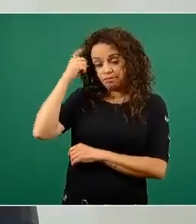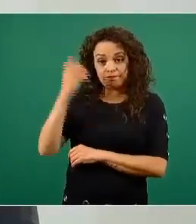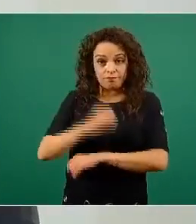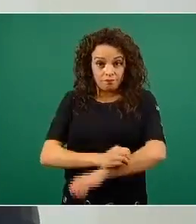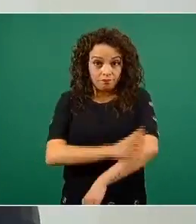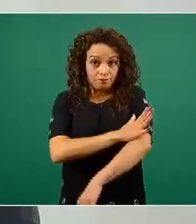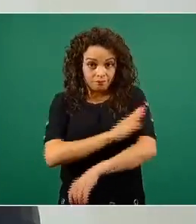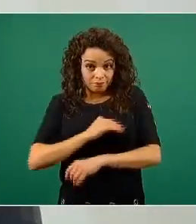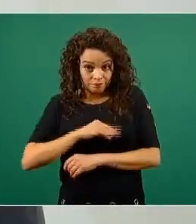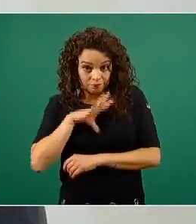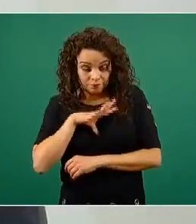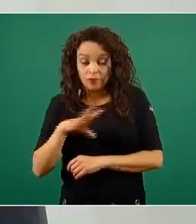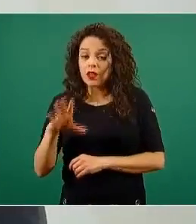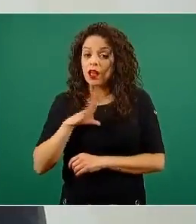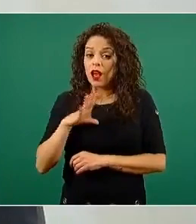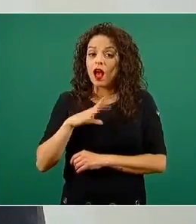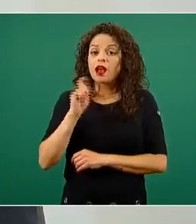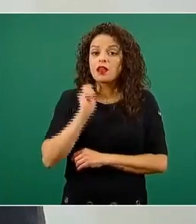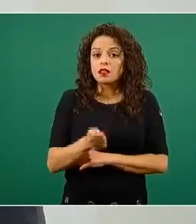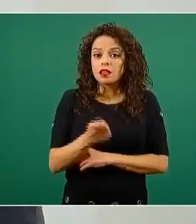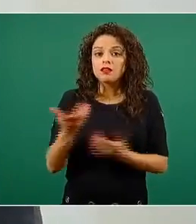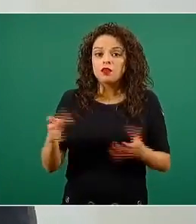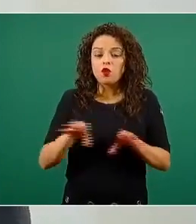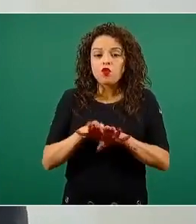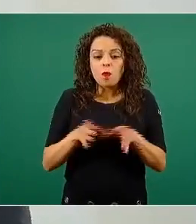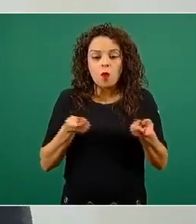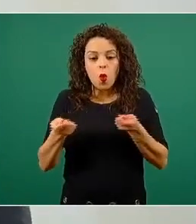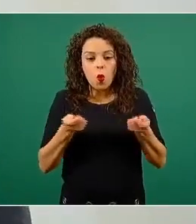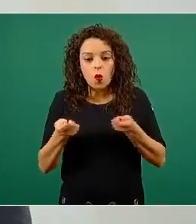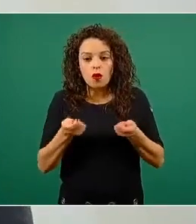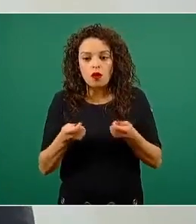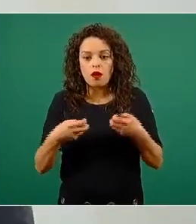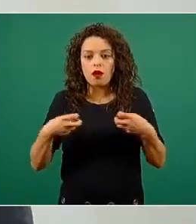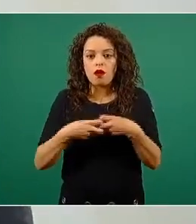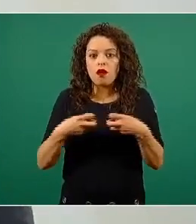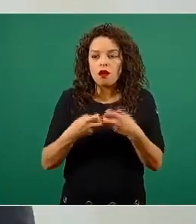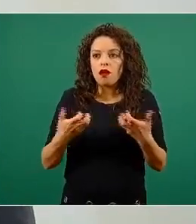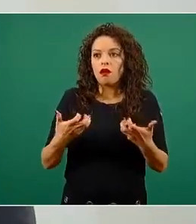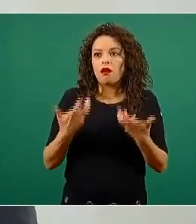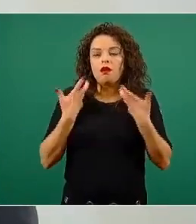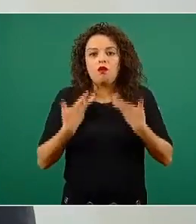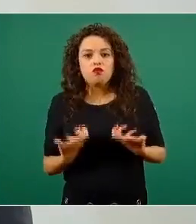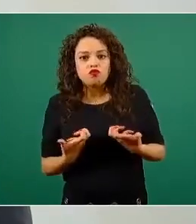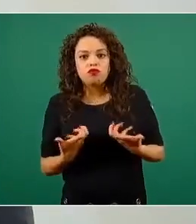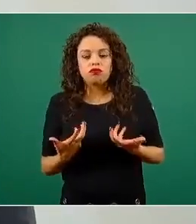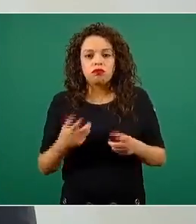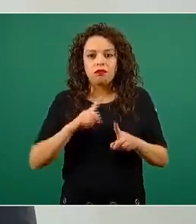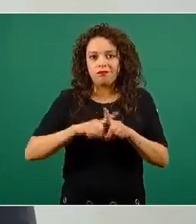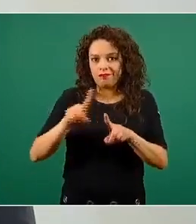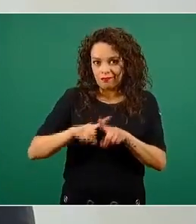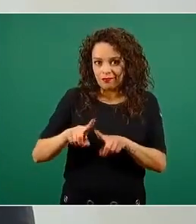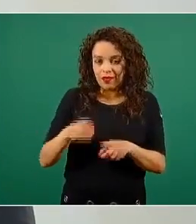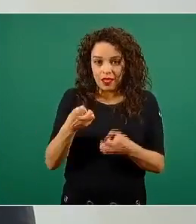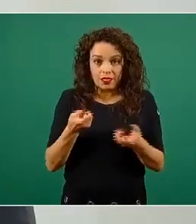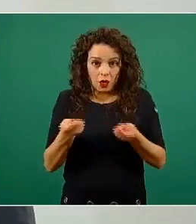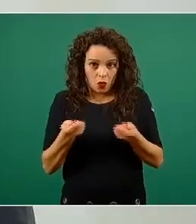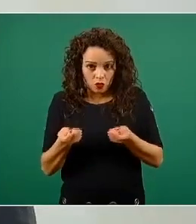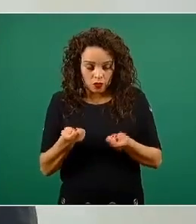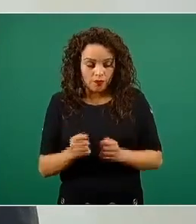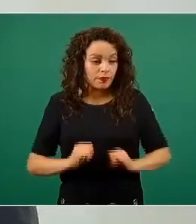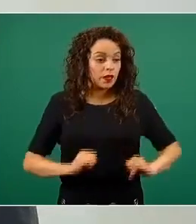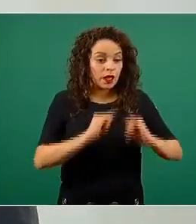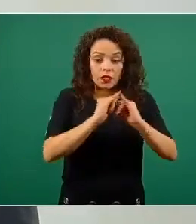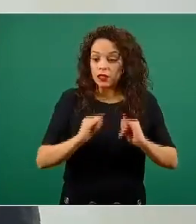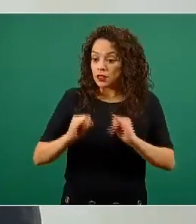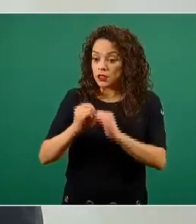implica intervenciones sobre manejo de crisis, ¿no? Obviamente para el control de las emociones, y dentro de las instituciones de salud